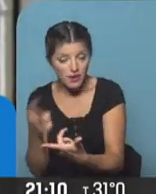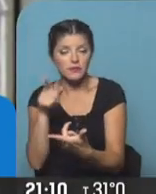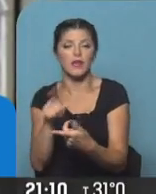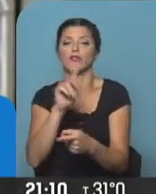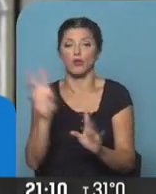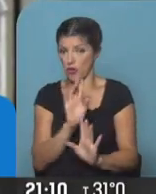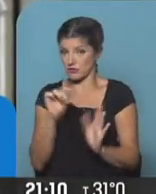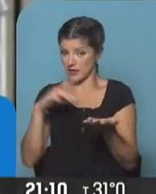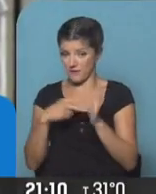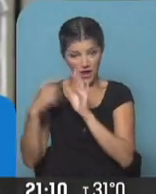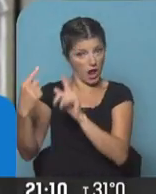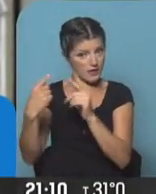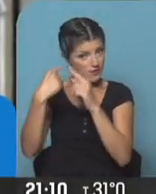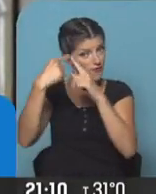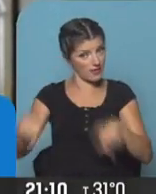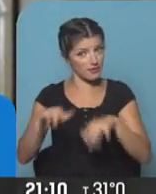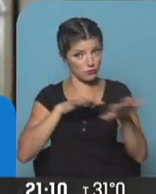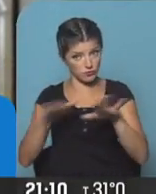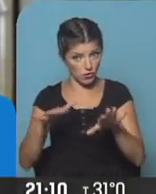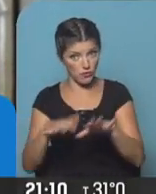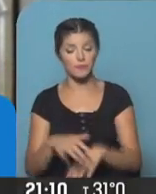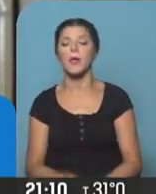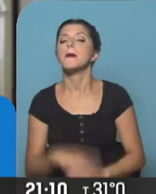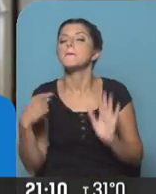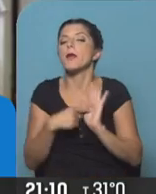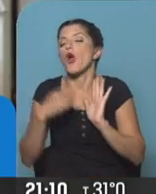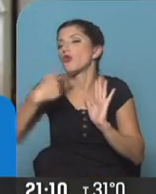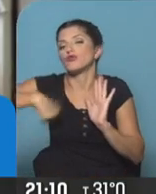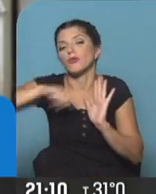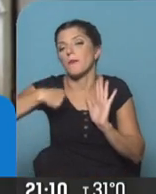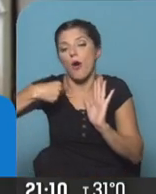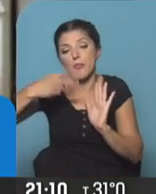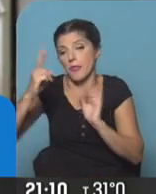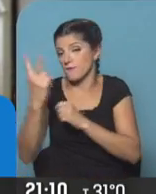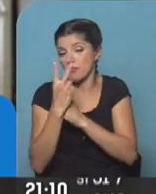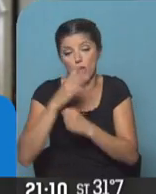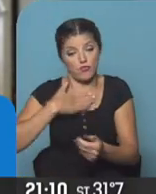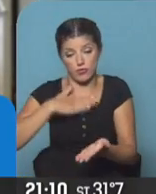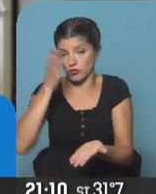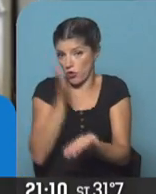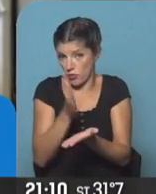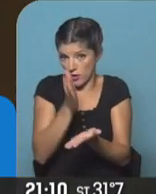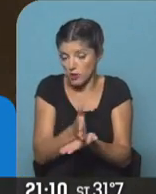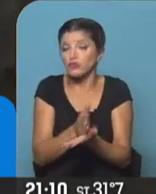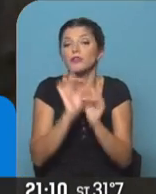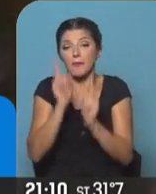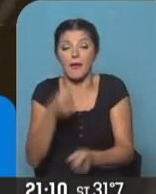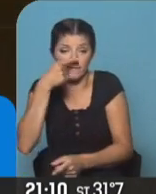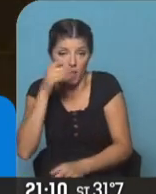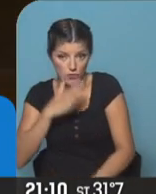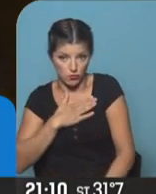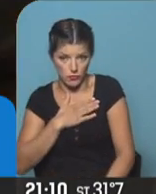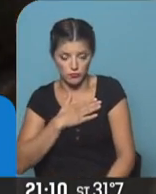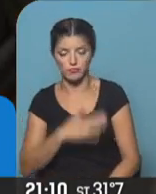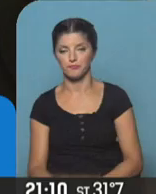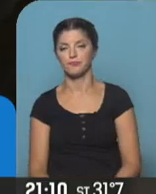contemporáneo. Pero también tenemos que defender nuestros derechos y defender los intereses del país.